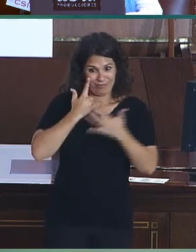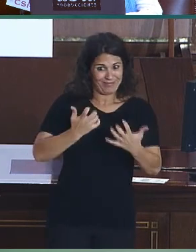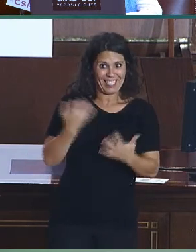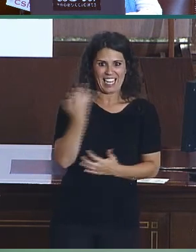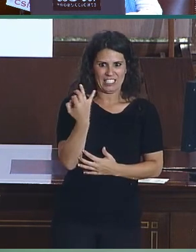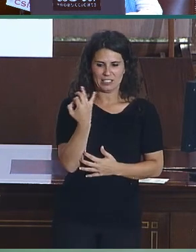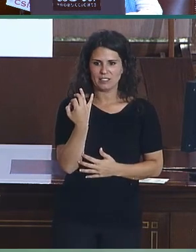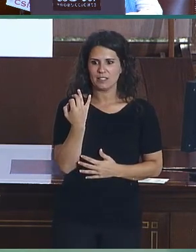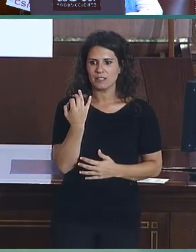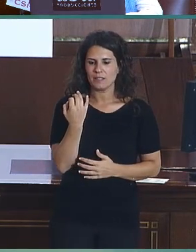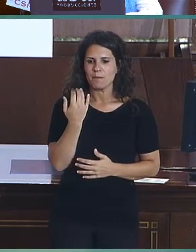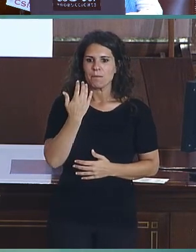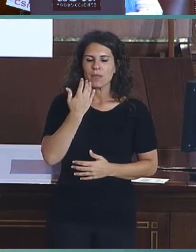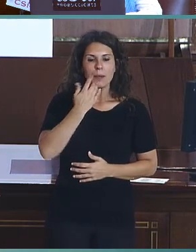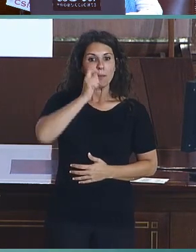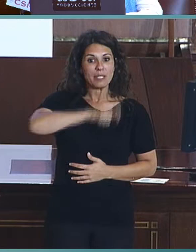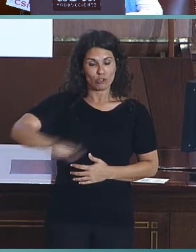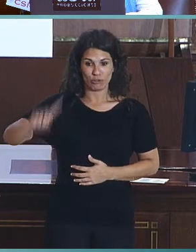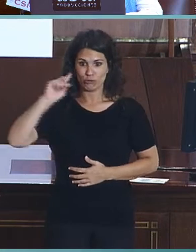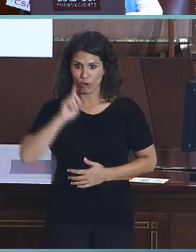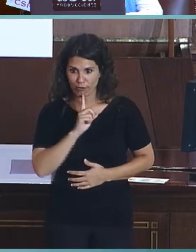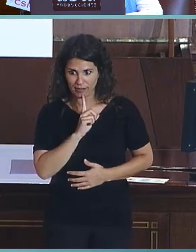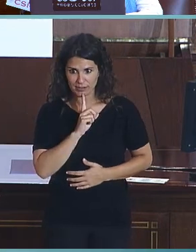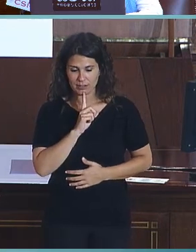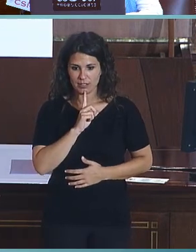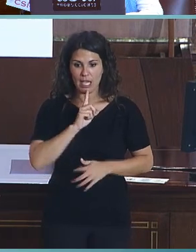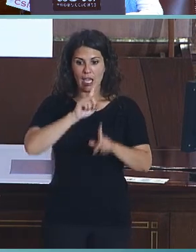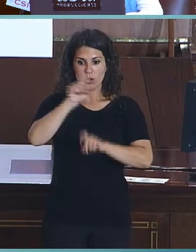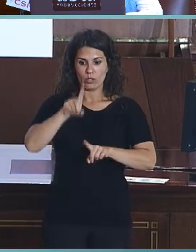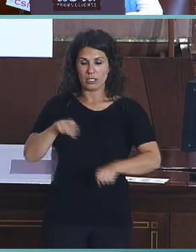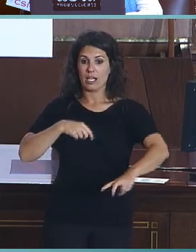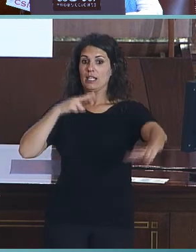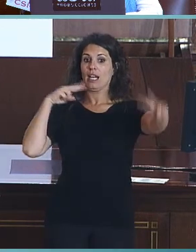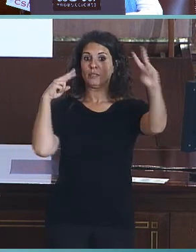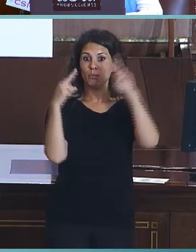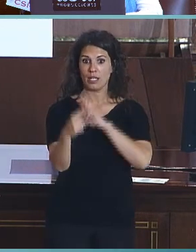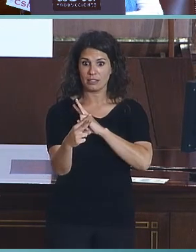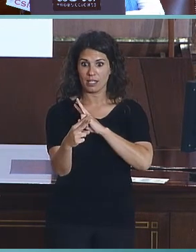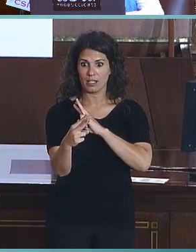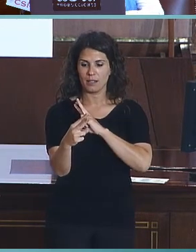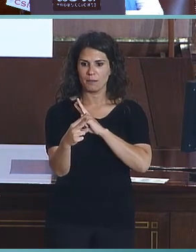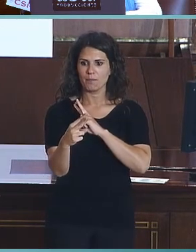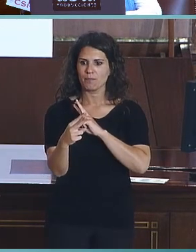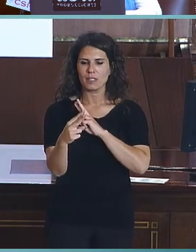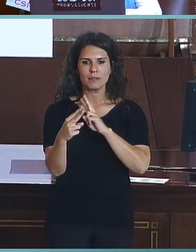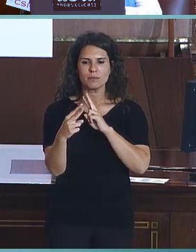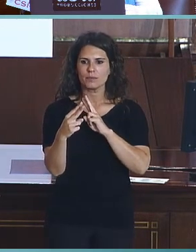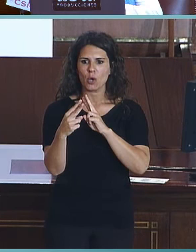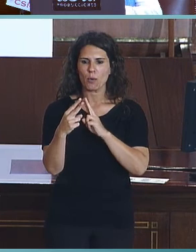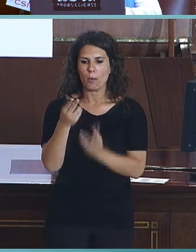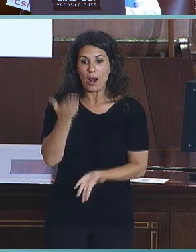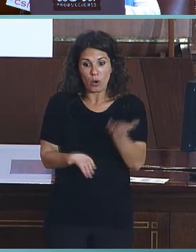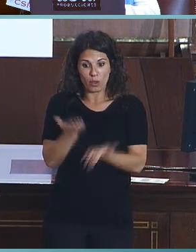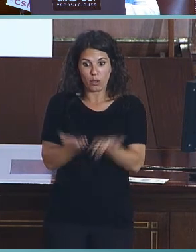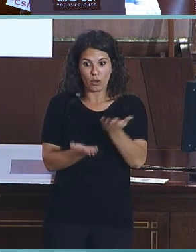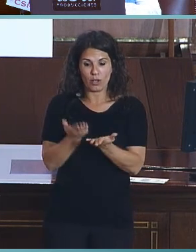personas sordas que responden a la encuesta ofrecen valoraciones muy negativas en lo que